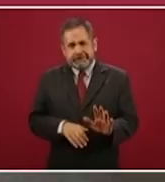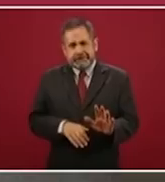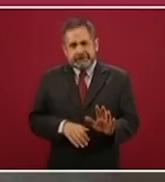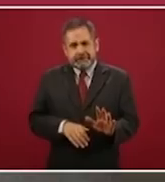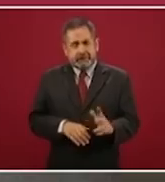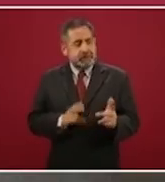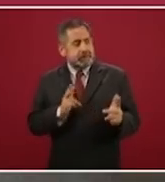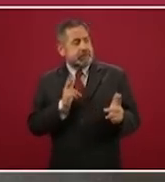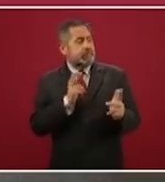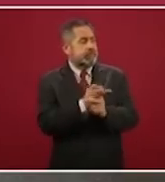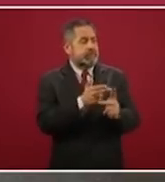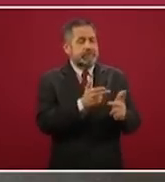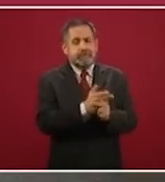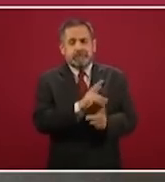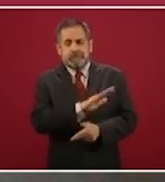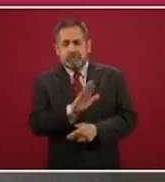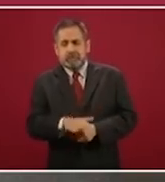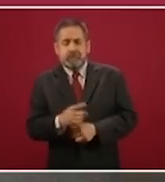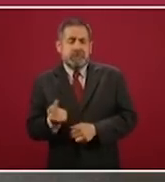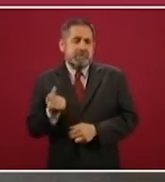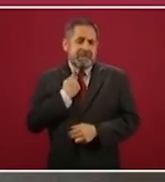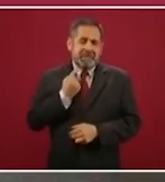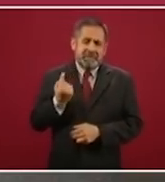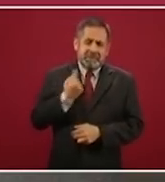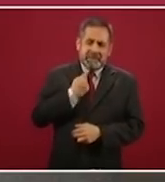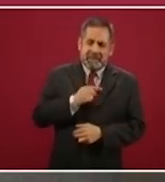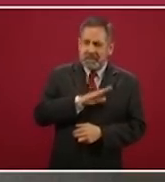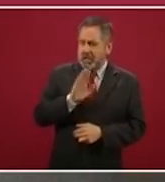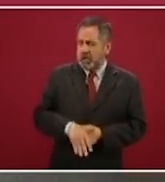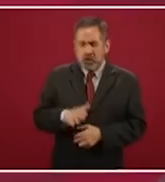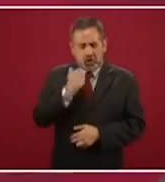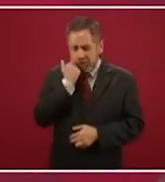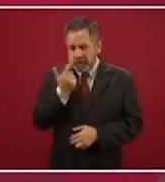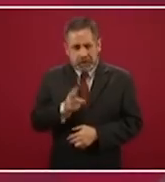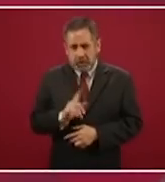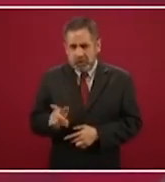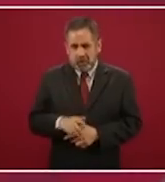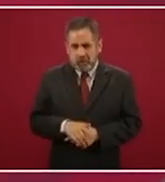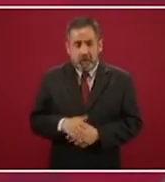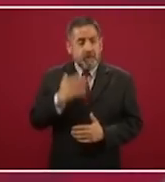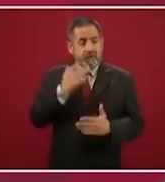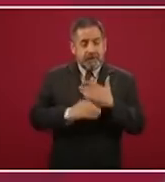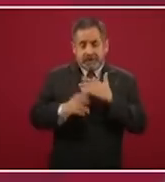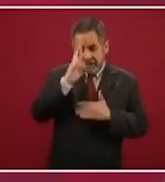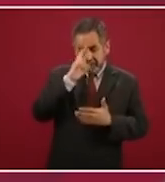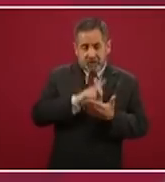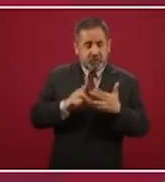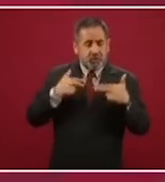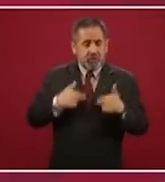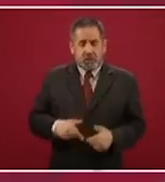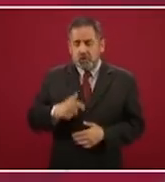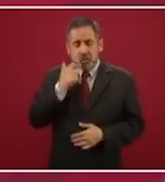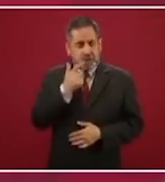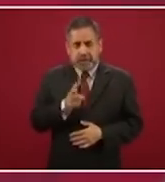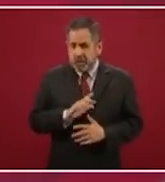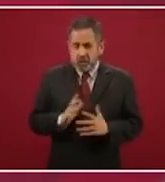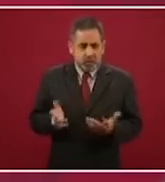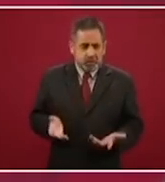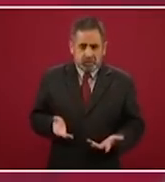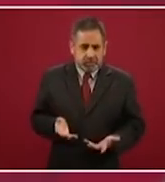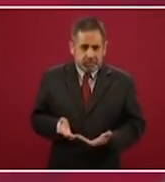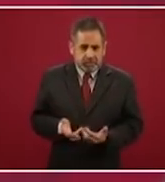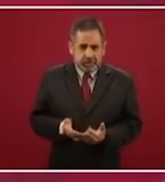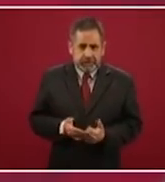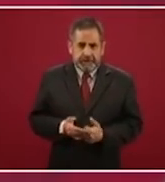haya asesinatos, no queremos que haya violaciones de derechos humanos en general.